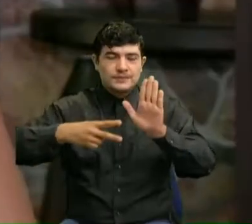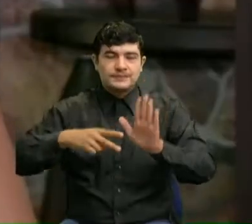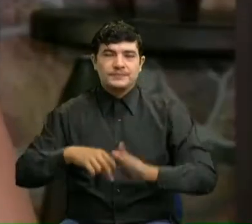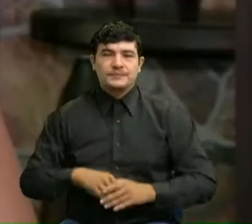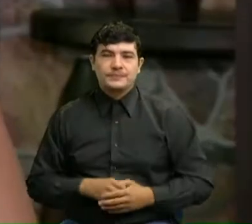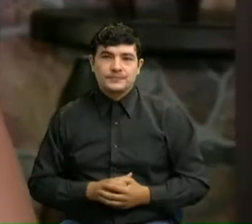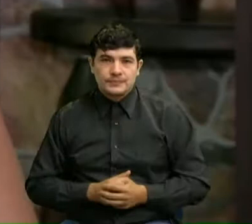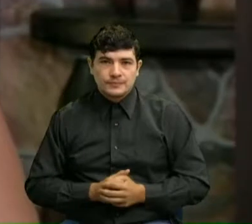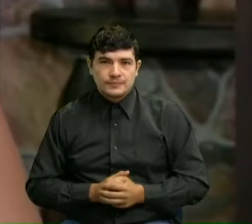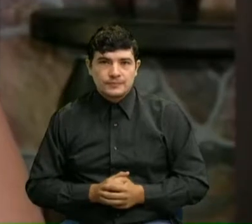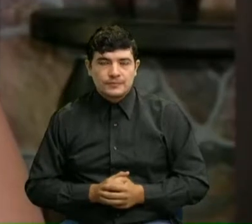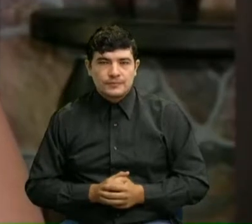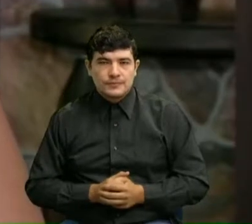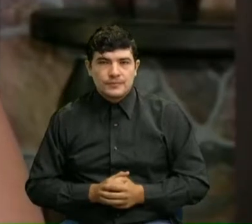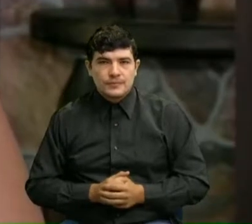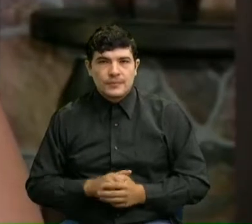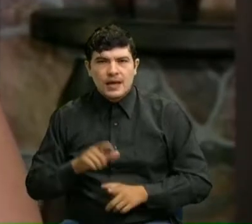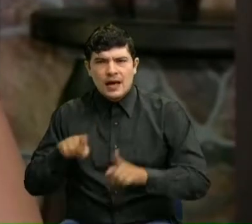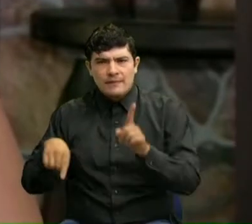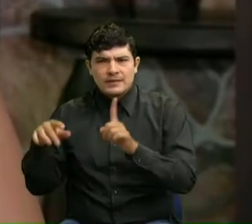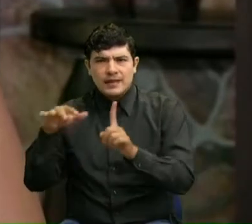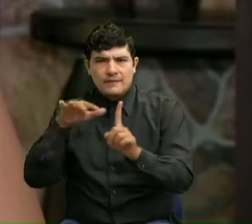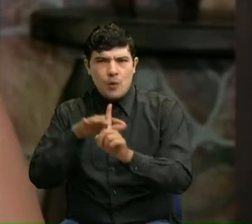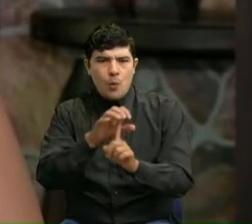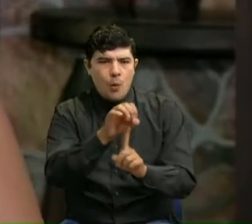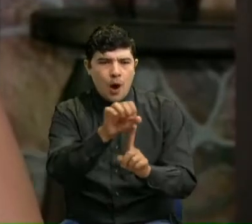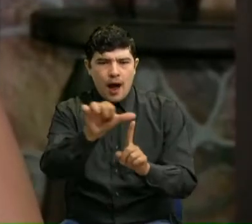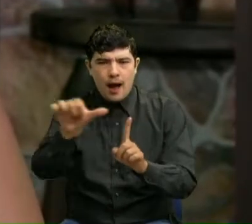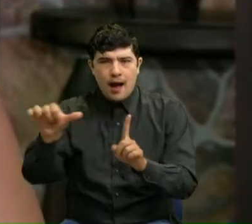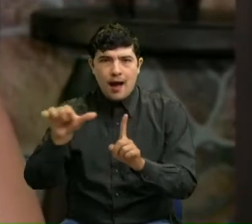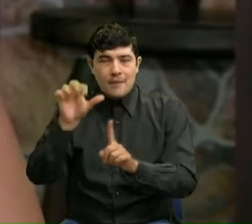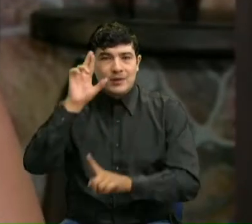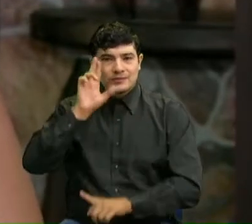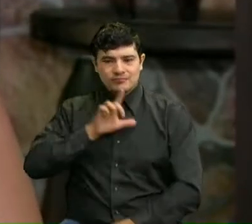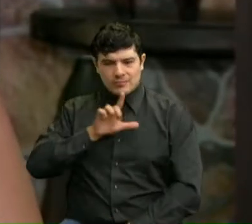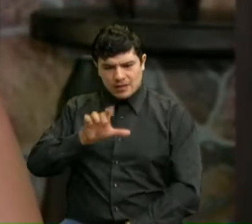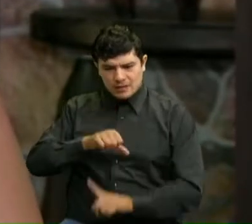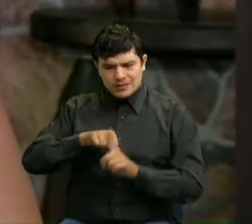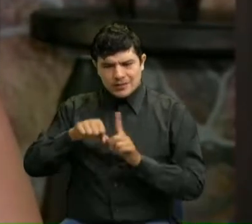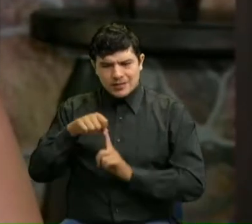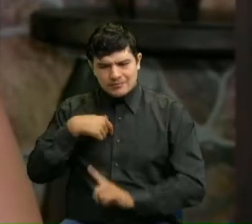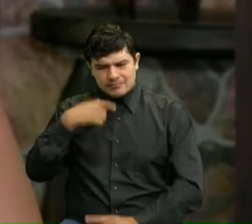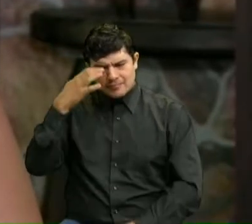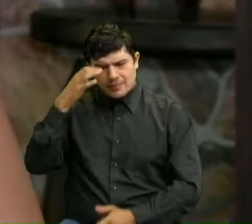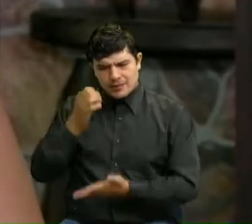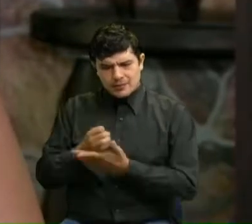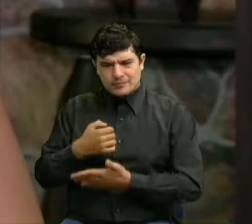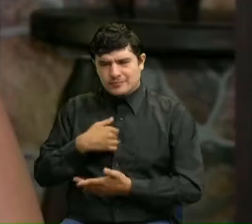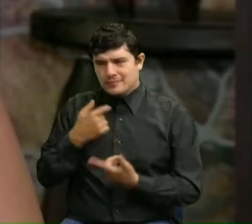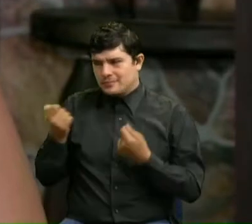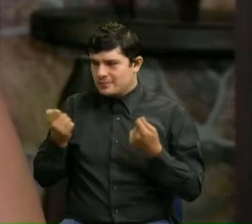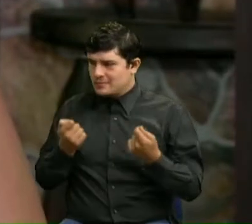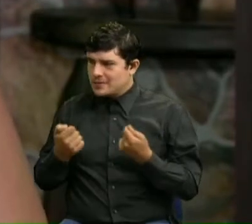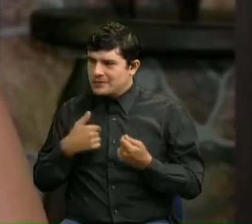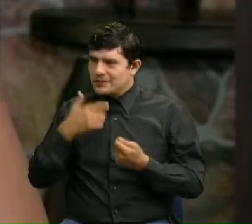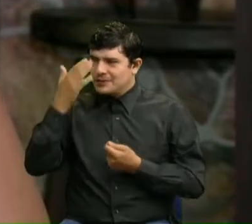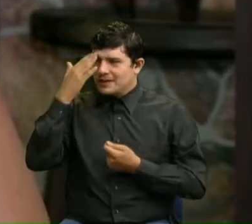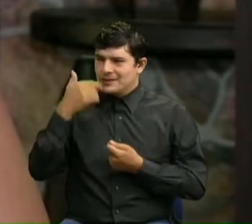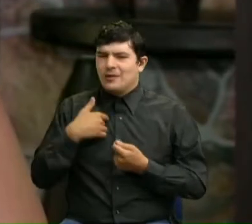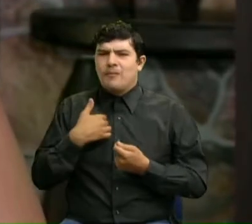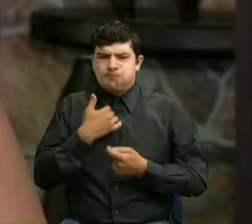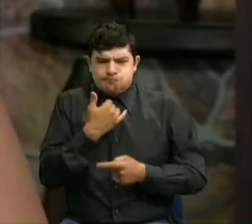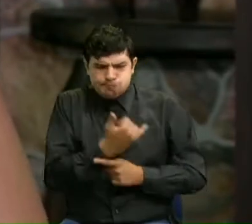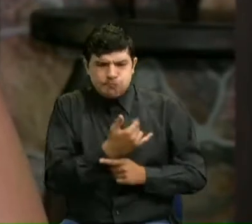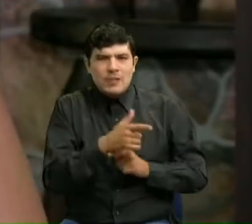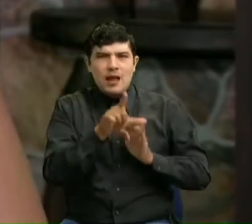hemos sido vulneradas y vulnerados y como lideresa social yo dije bueno una de las cosas que tengo que saber es qué leyes existen